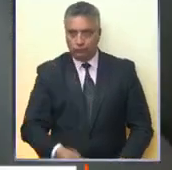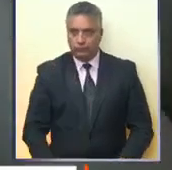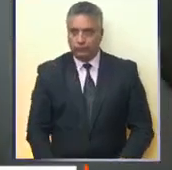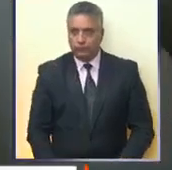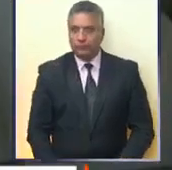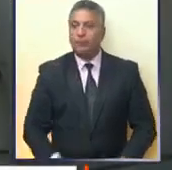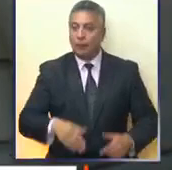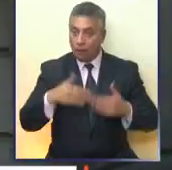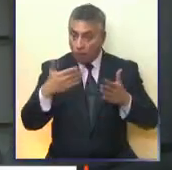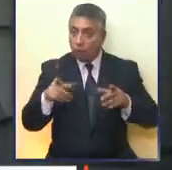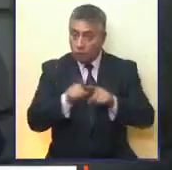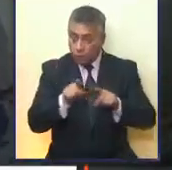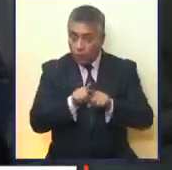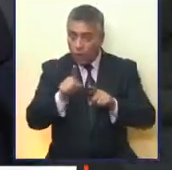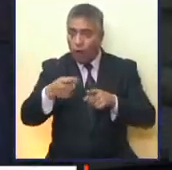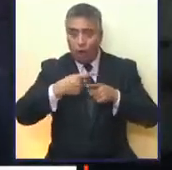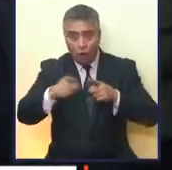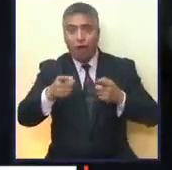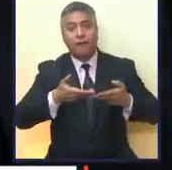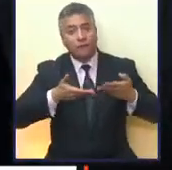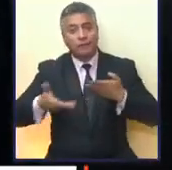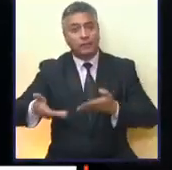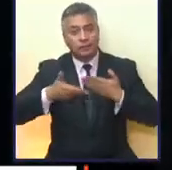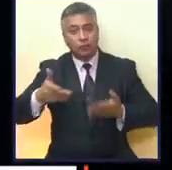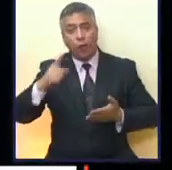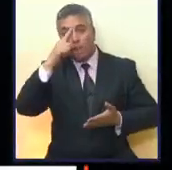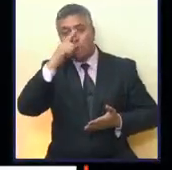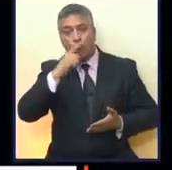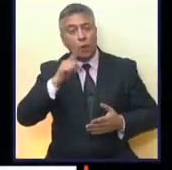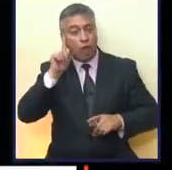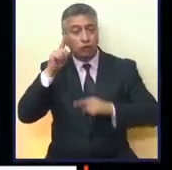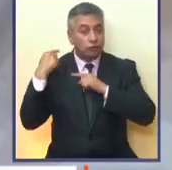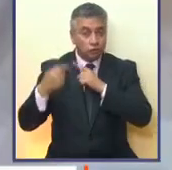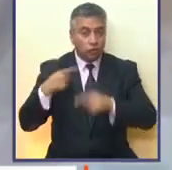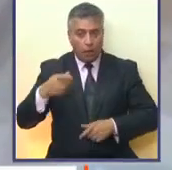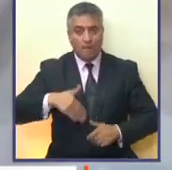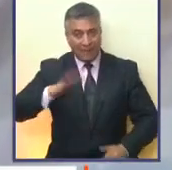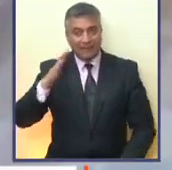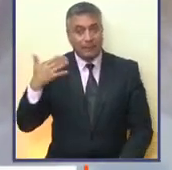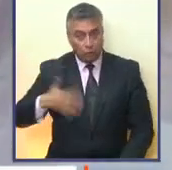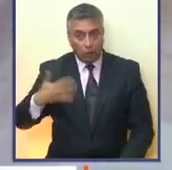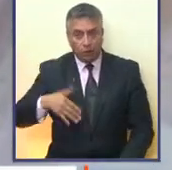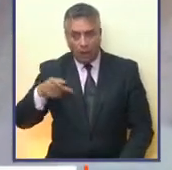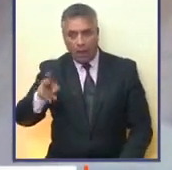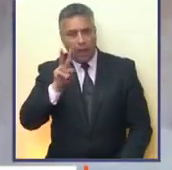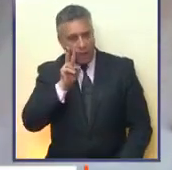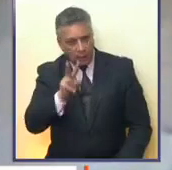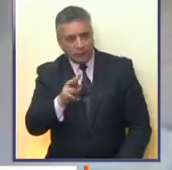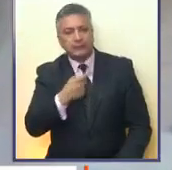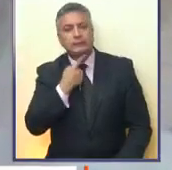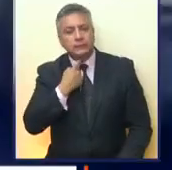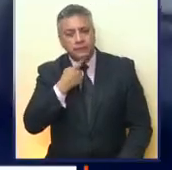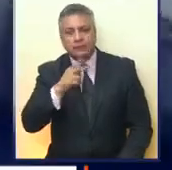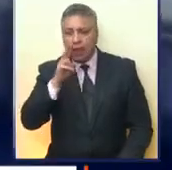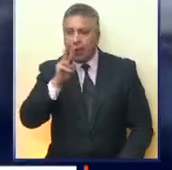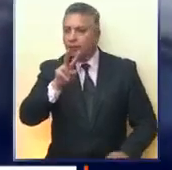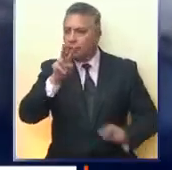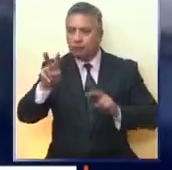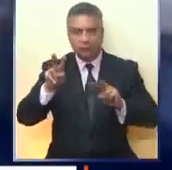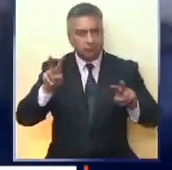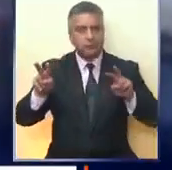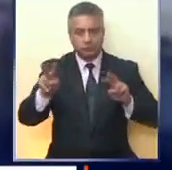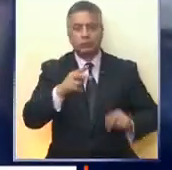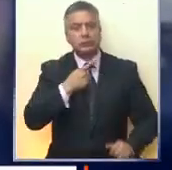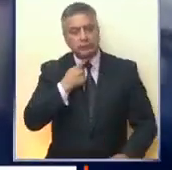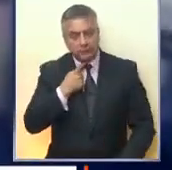Tal como el resto de los visitantes del museo histórico más importante de Chile, se ven interesados por la exhibición.